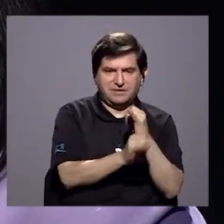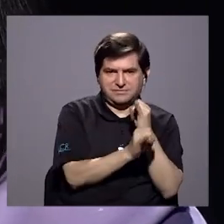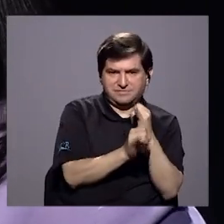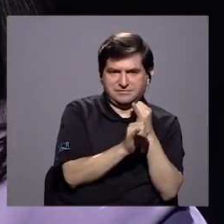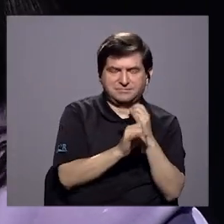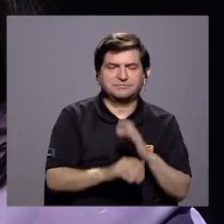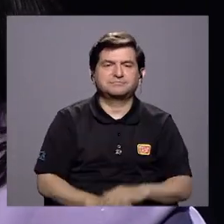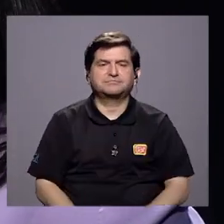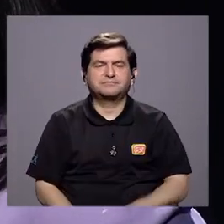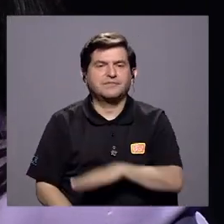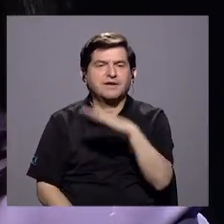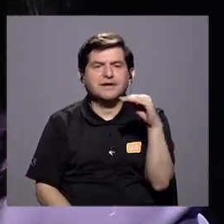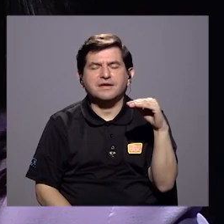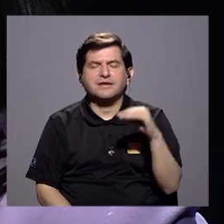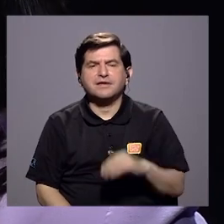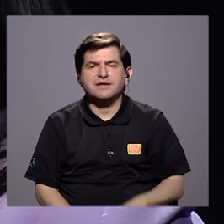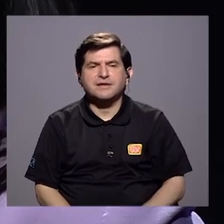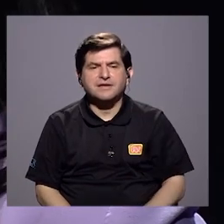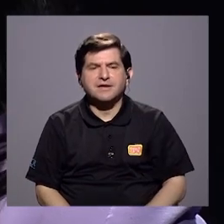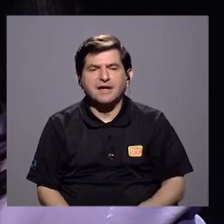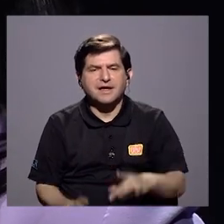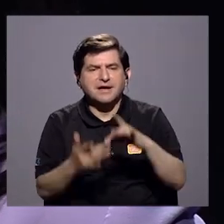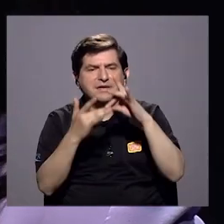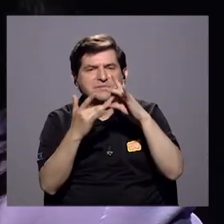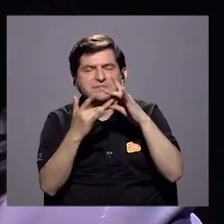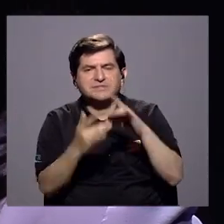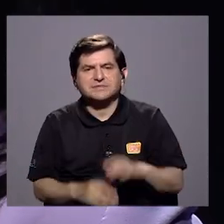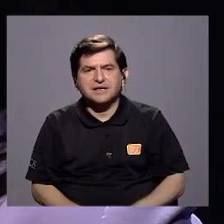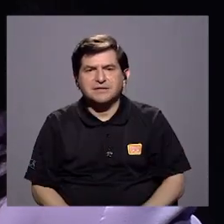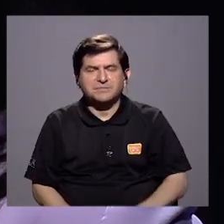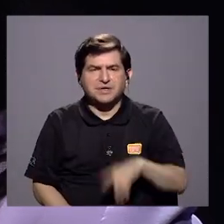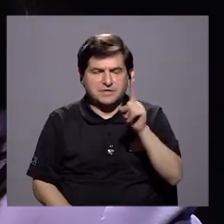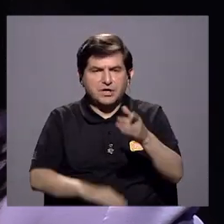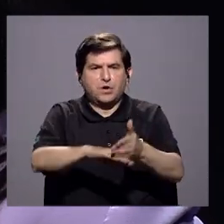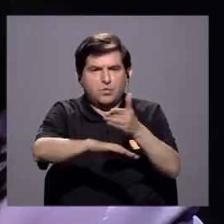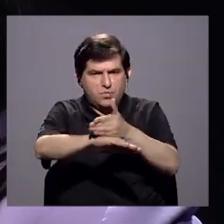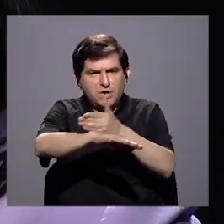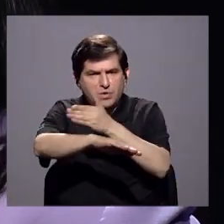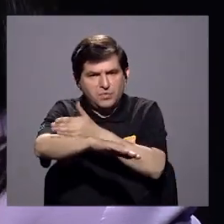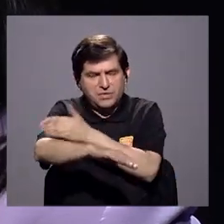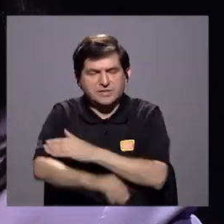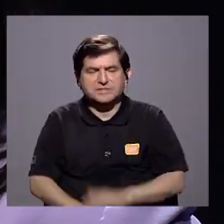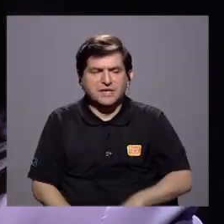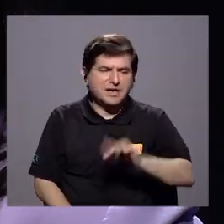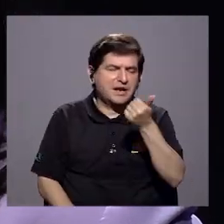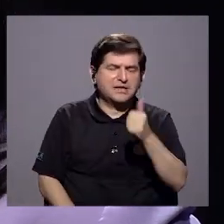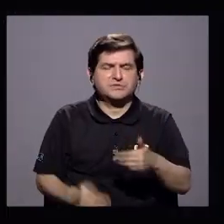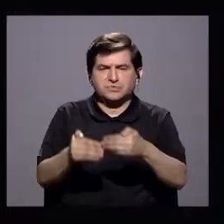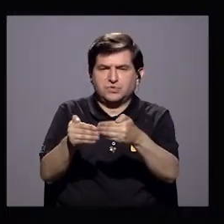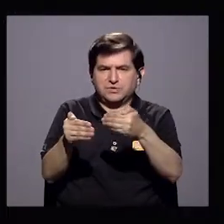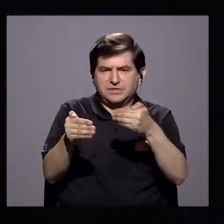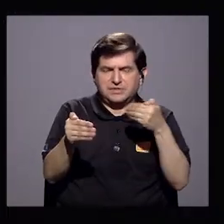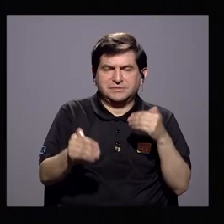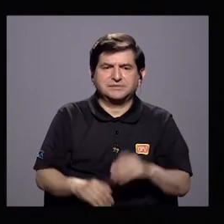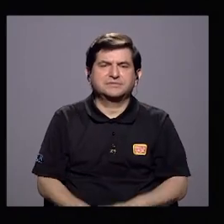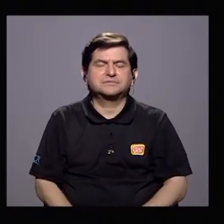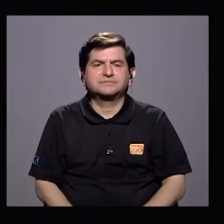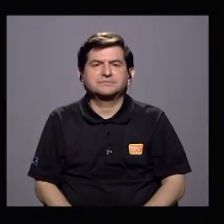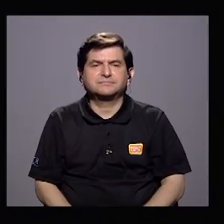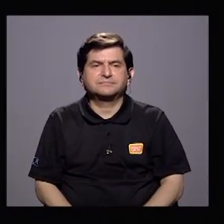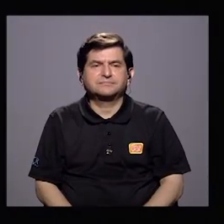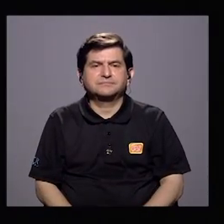saliendo. Y con las SALES hay especialmente una que ha logrado avanzar y las otras tres van un poquito atrás. ¿Usted podría decir hoy